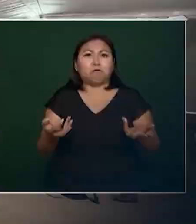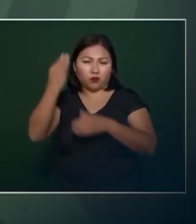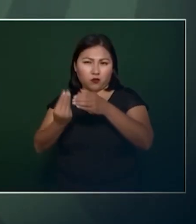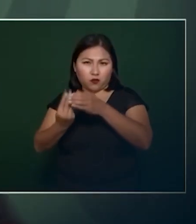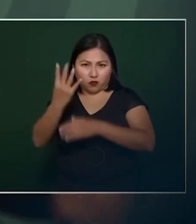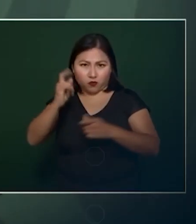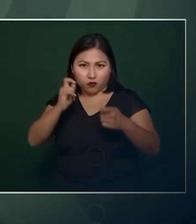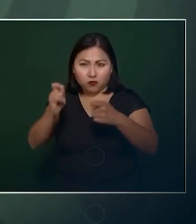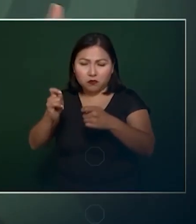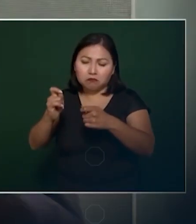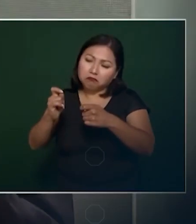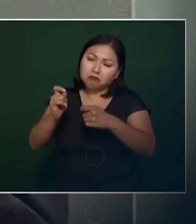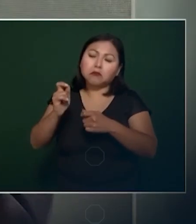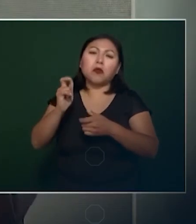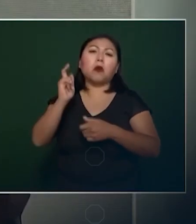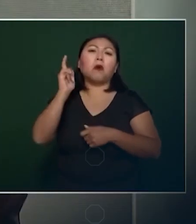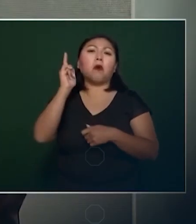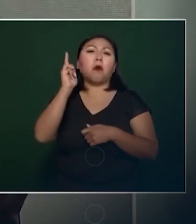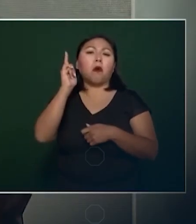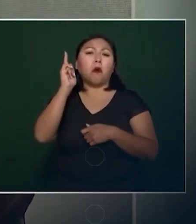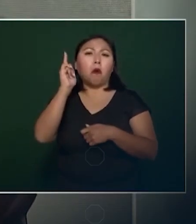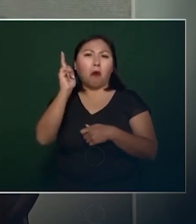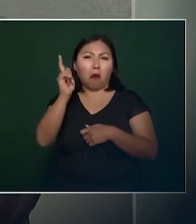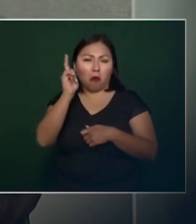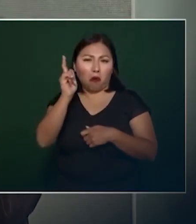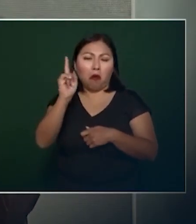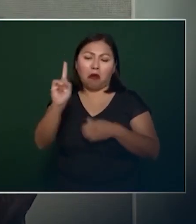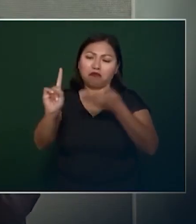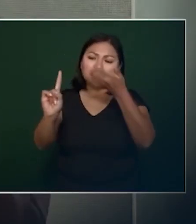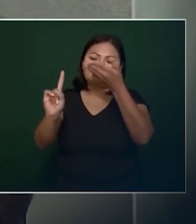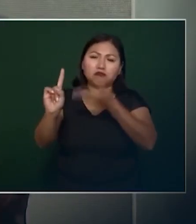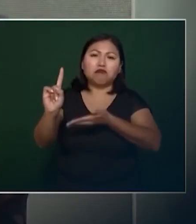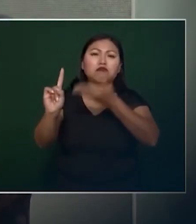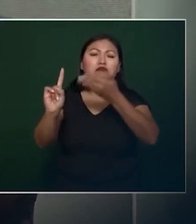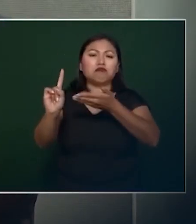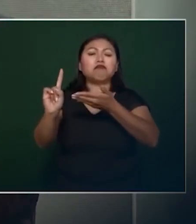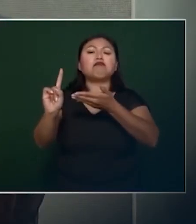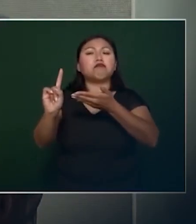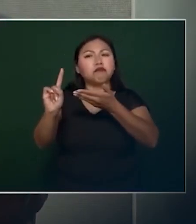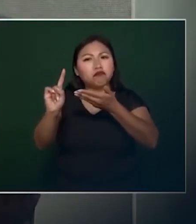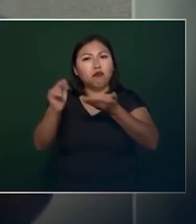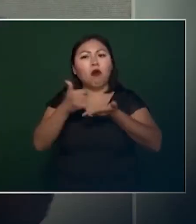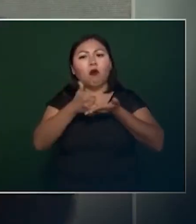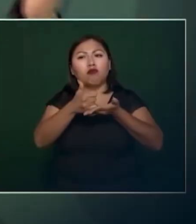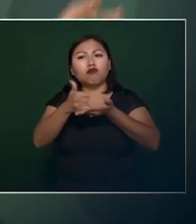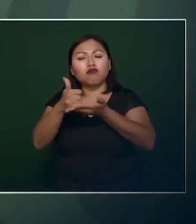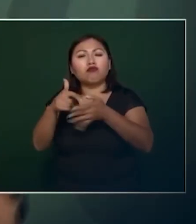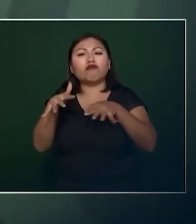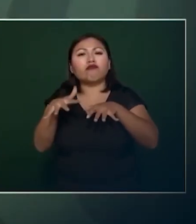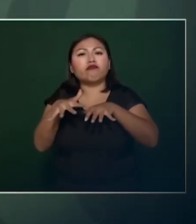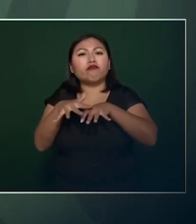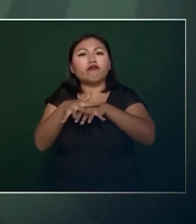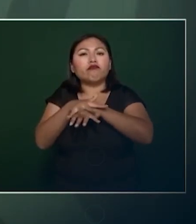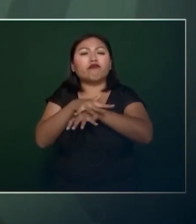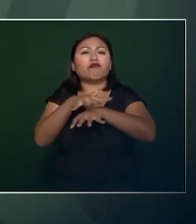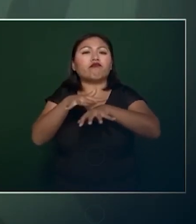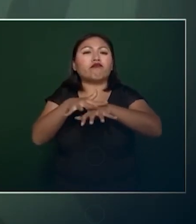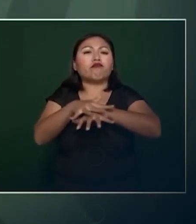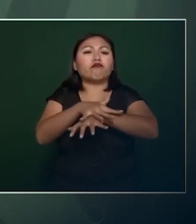eso. Ese nuevo rector es del grupo que ha